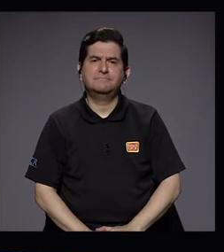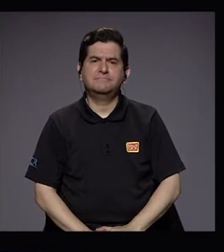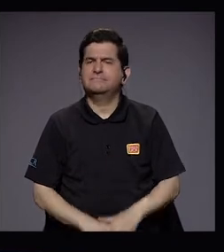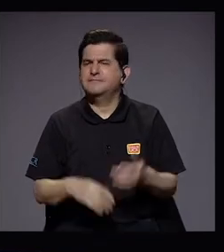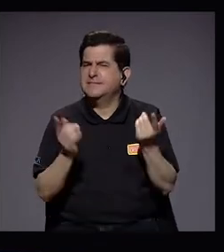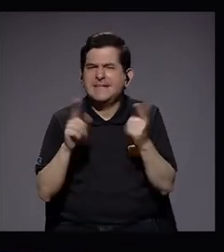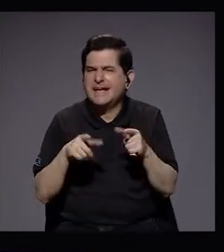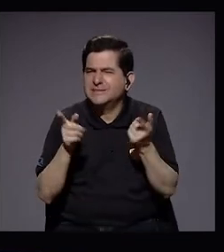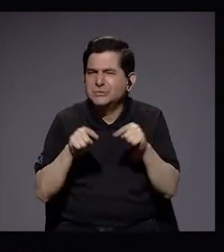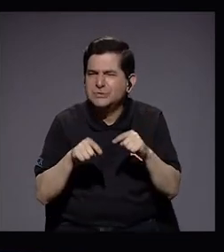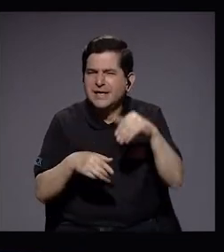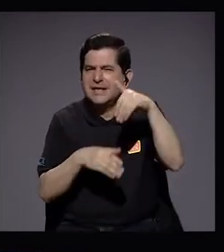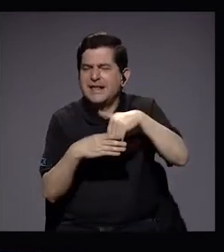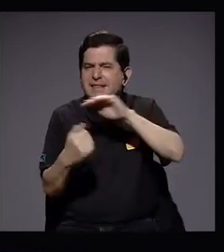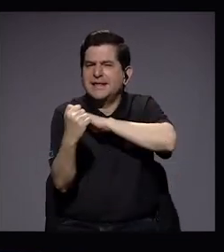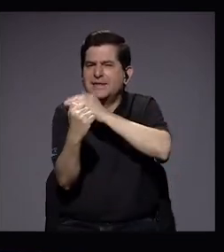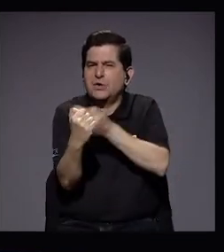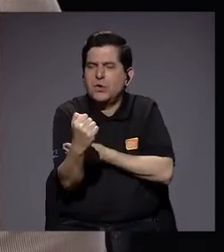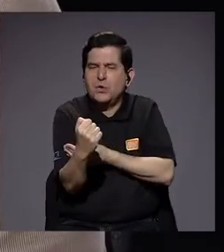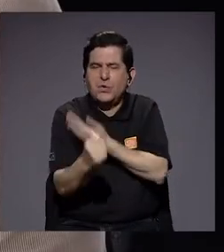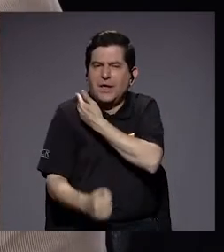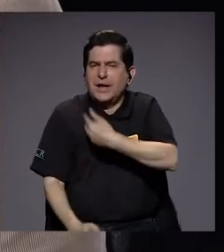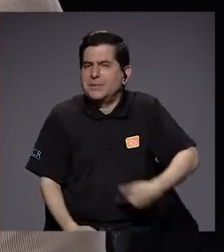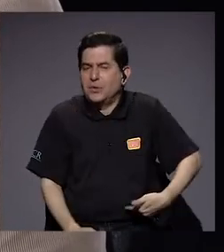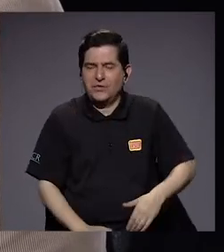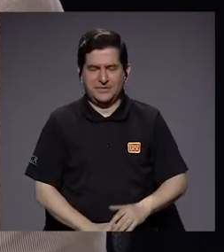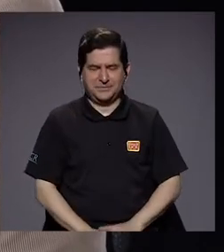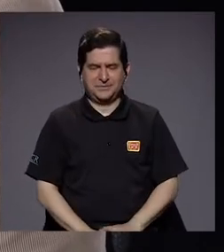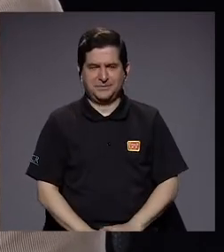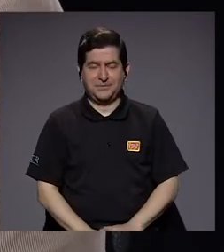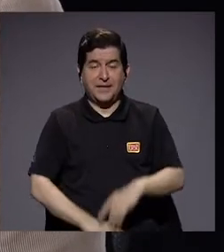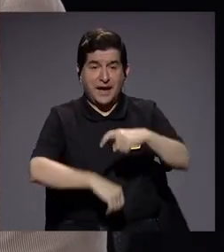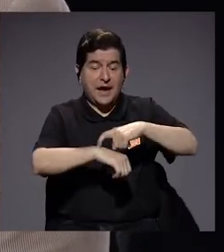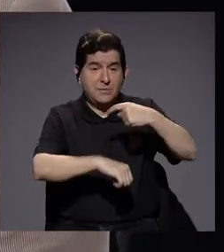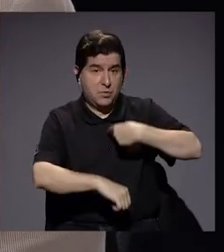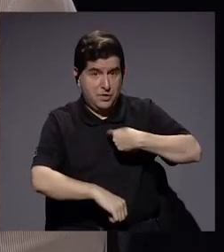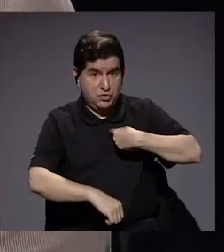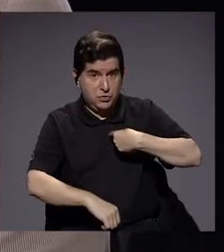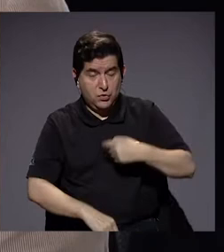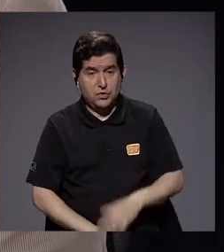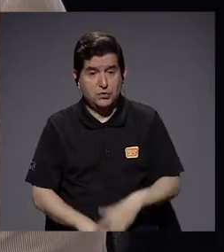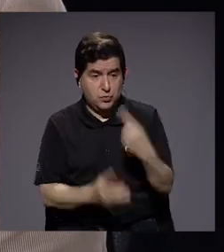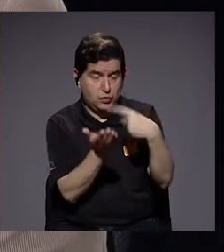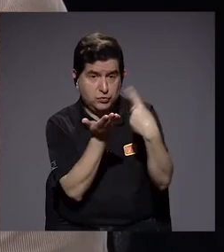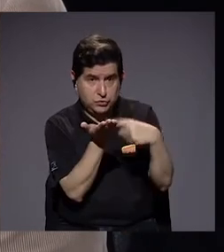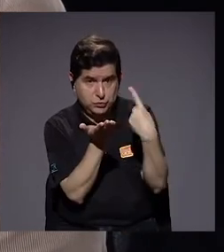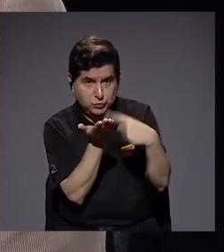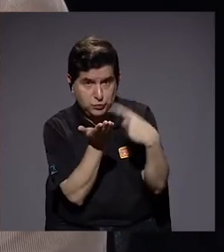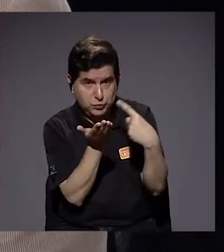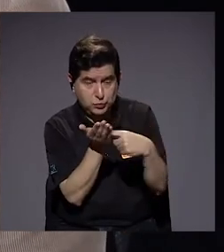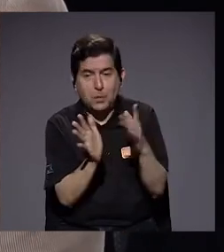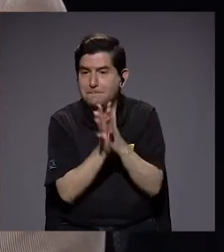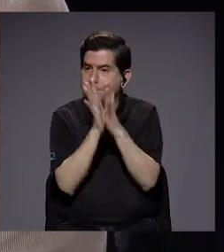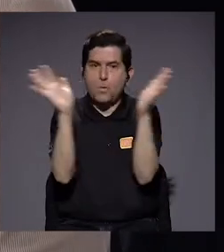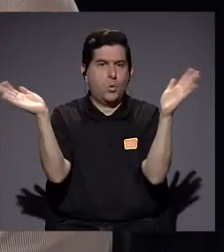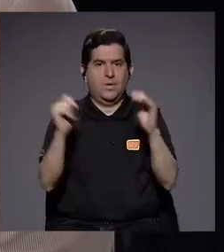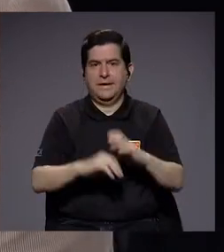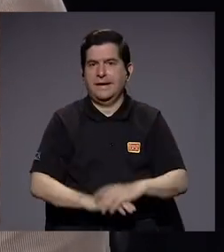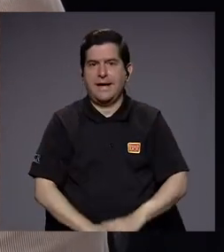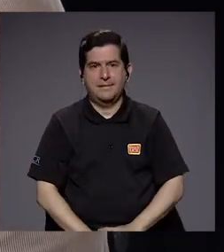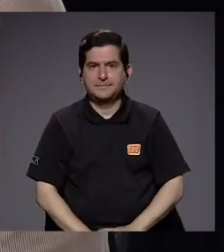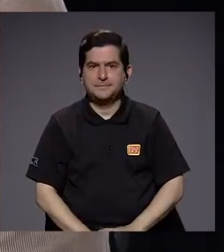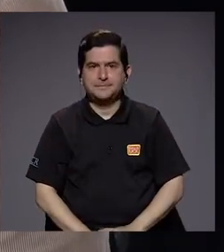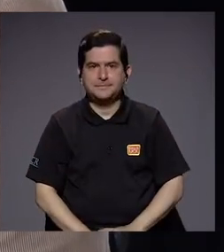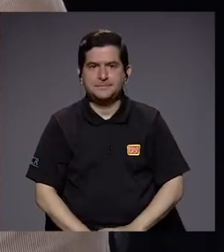¿Qué es lo que está sucediendo en el Ejecutivo en este momento, don Edwin? Bueno, vamos a ver, en el momento que yo estuve, la discusión pues fue pública, la discusión